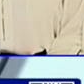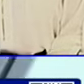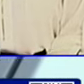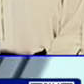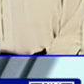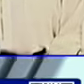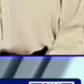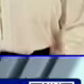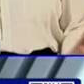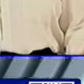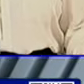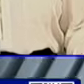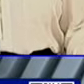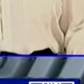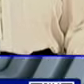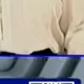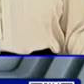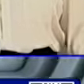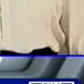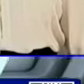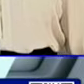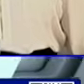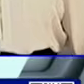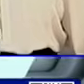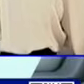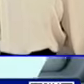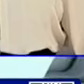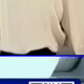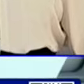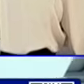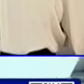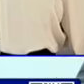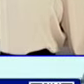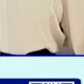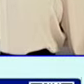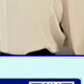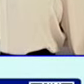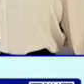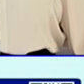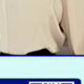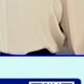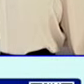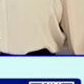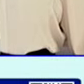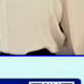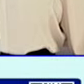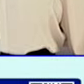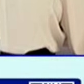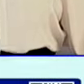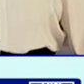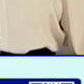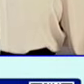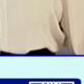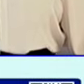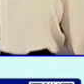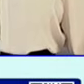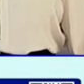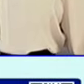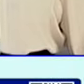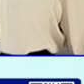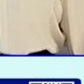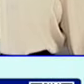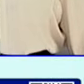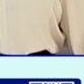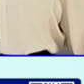puente caído y cero culpables, porque hoy acabó el juicio contra el exalcalde Edwin Castellanos, que fue